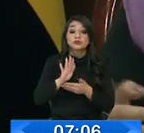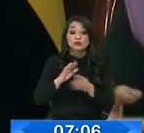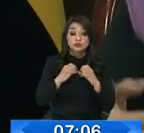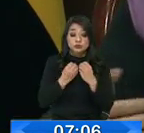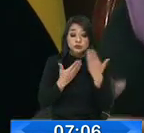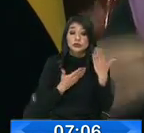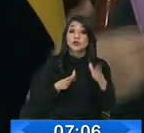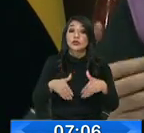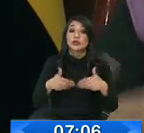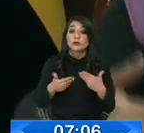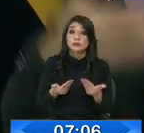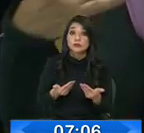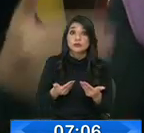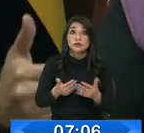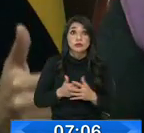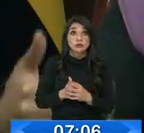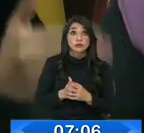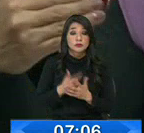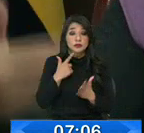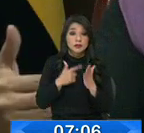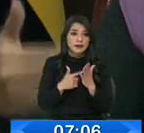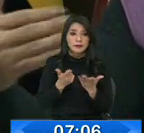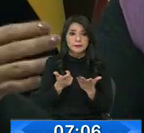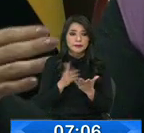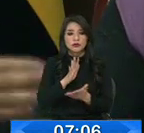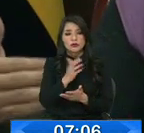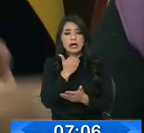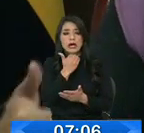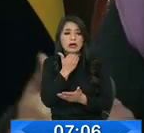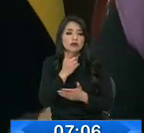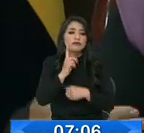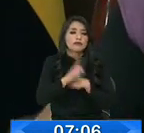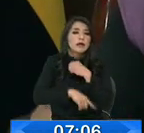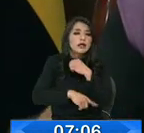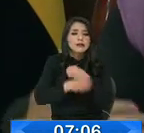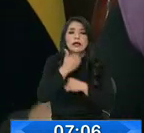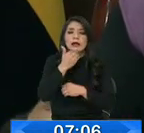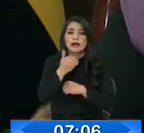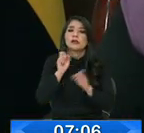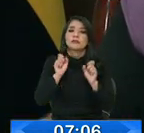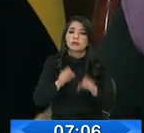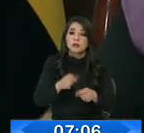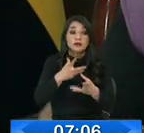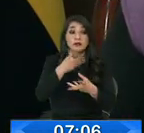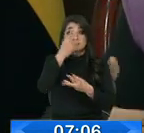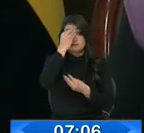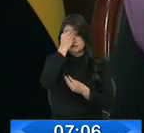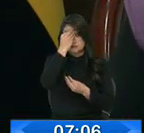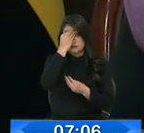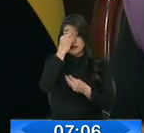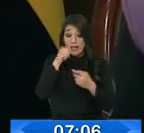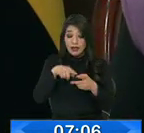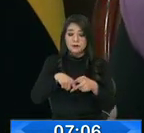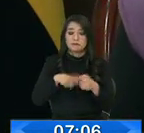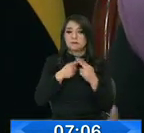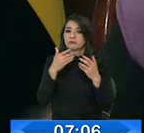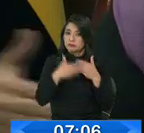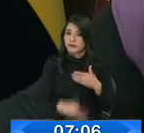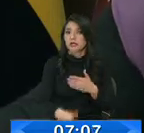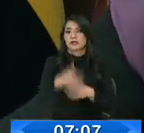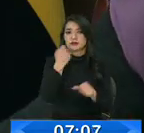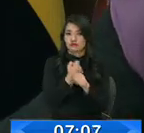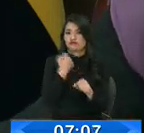momento, lo que llamábamos si está con tarjeta amarilla o no, para que tengan conocimiento y desde ahí empieza el